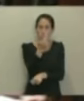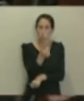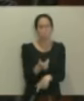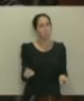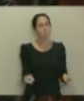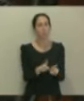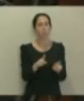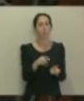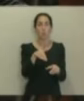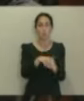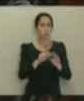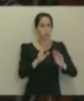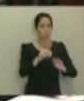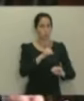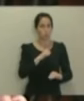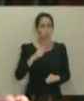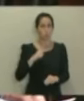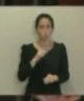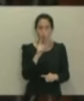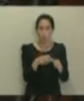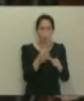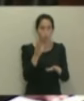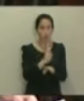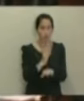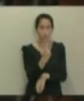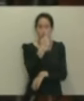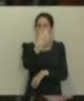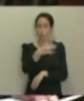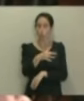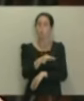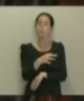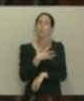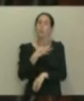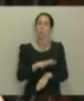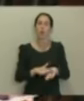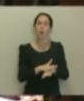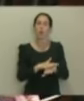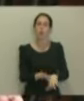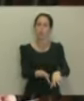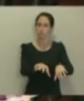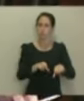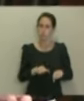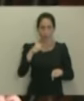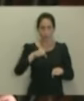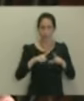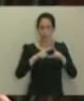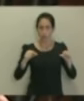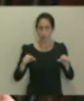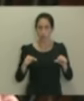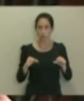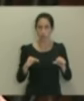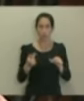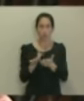con sus propios votos, los propios votos de un único grupo parlamentario, se puede gobernar en Asturias, sin contar, ya digo, con la